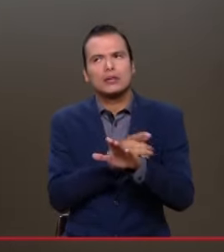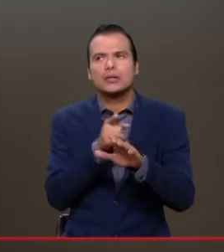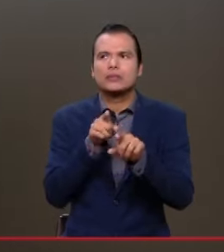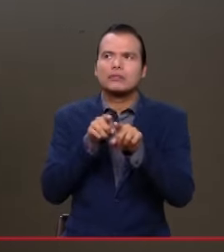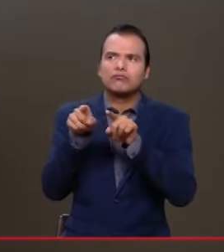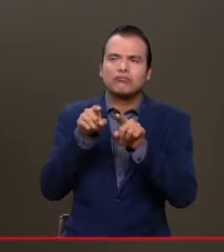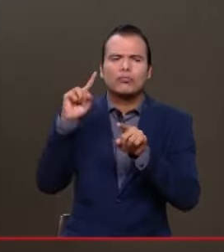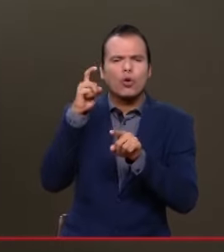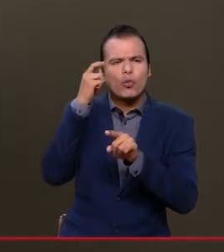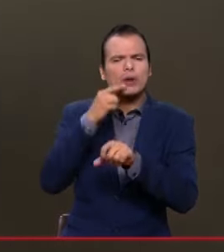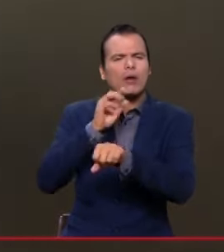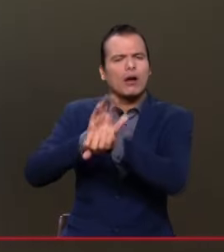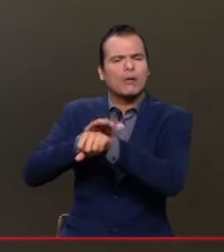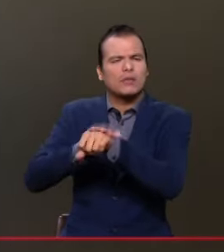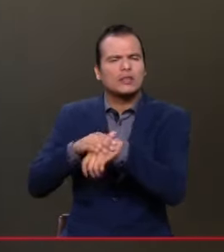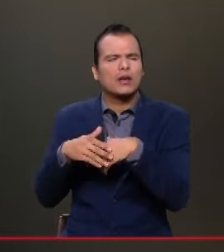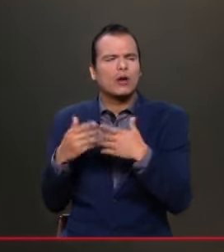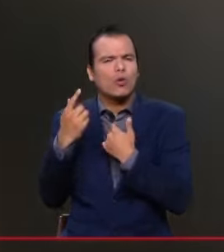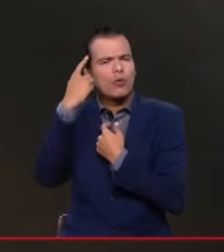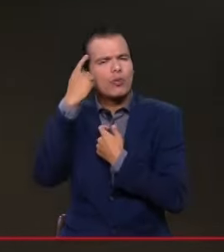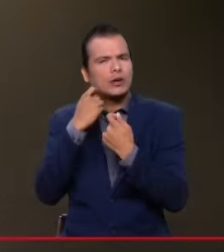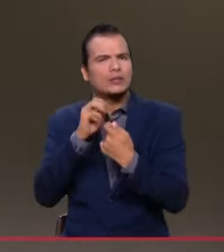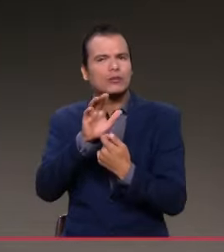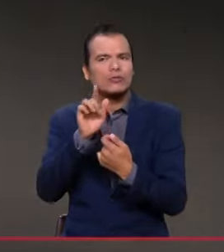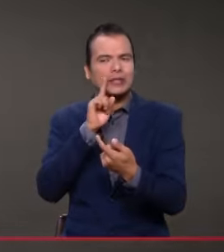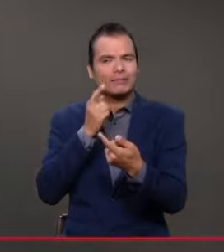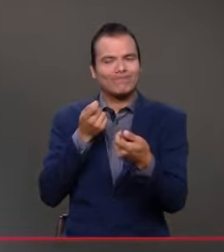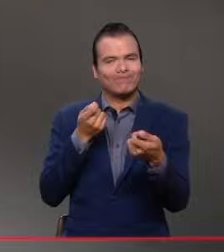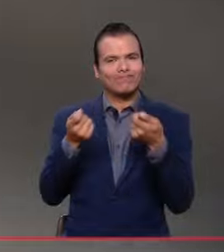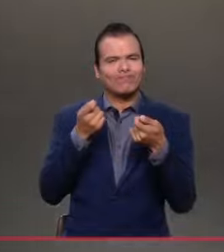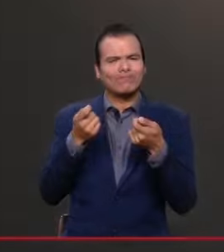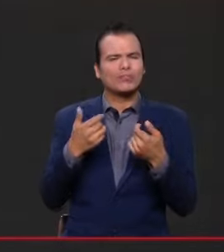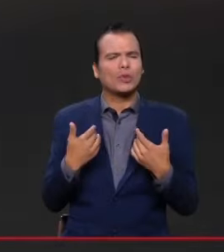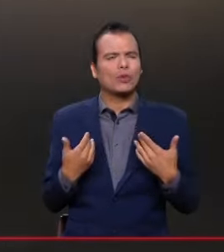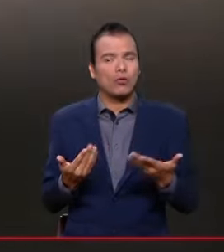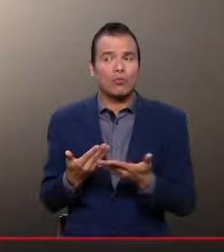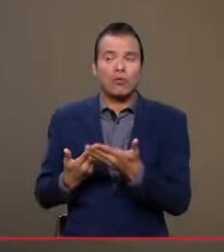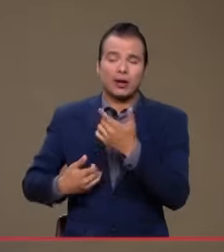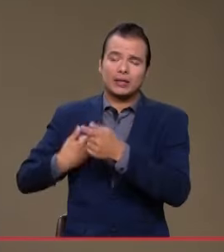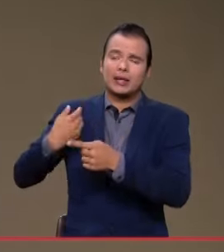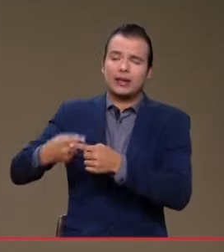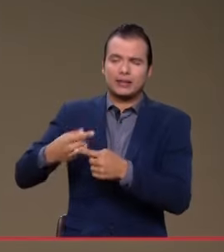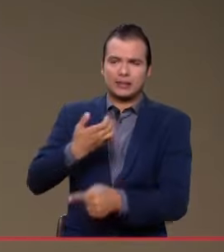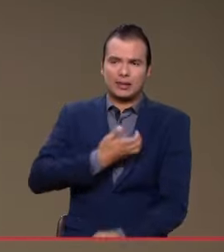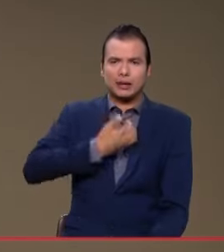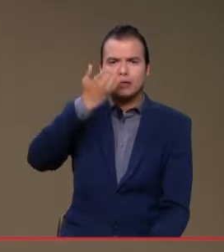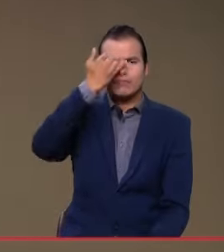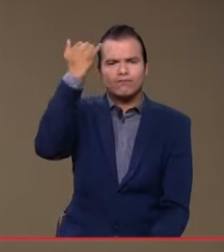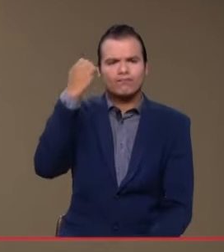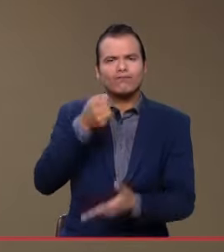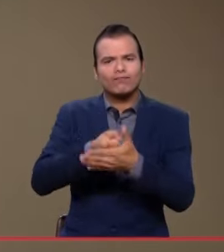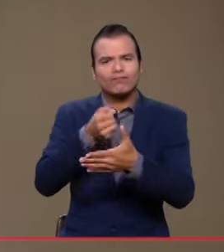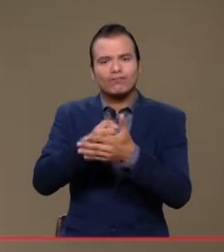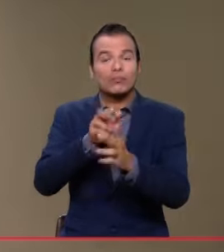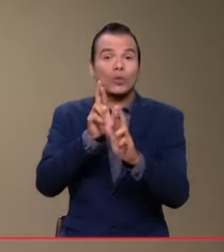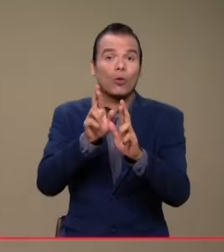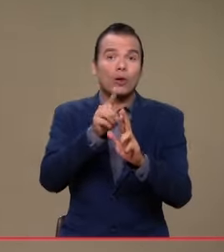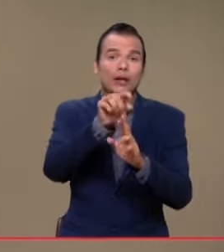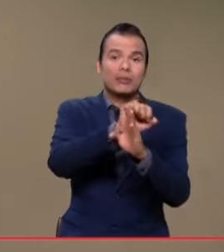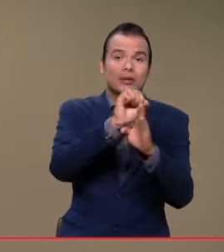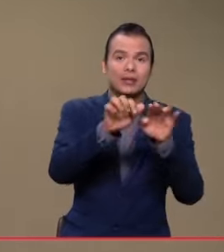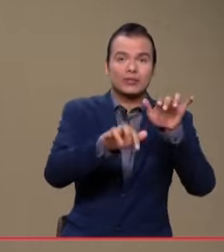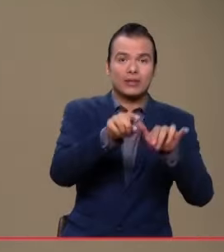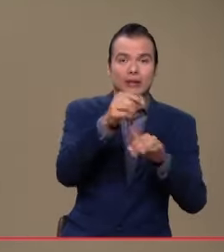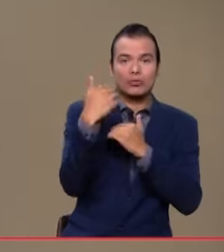autoridades? ¿Qué estrategias han implementado para poder mitigar esto? Desde la administración de Jorge Iván Ospina se viene tratando de buscar que Bienestar Social, quien tiene